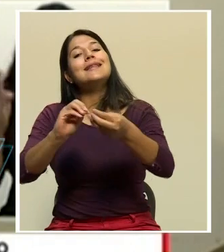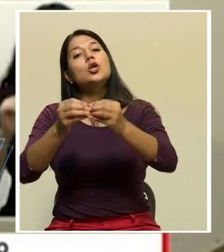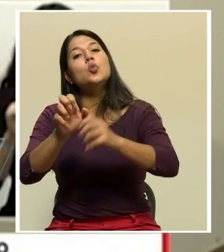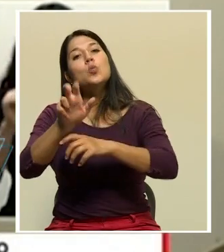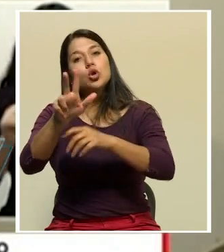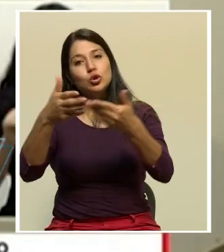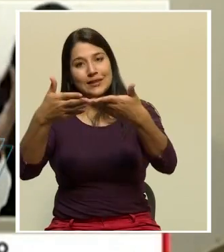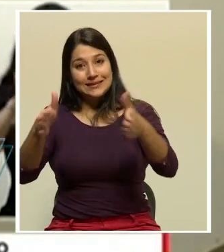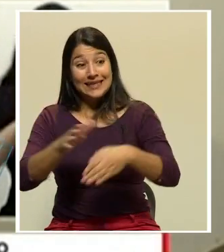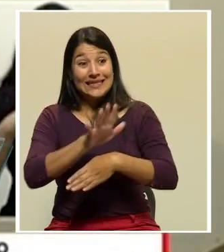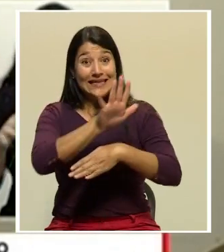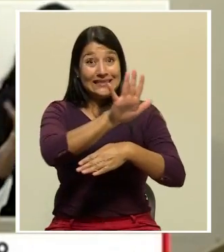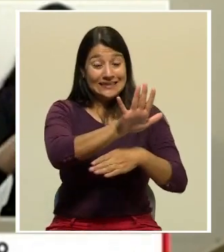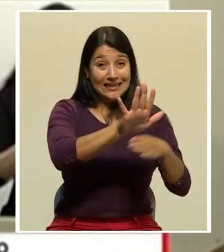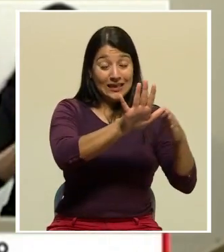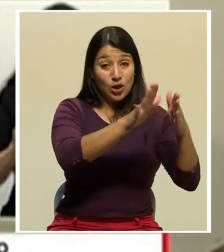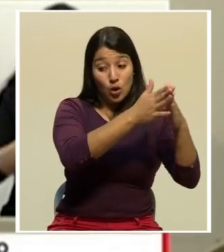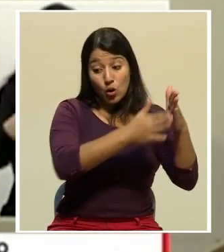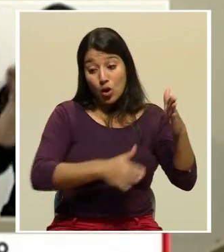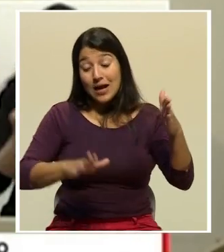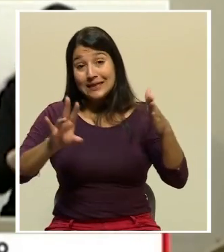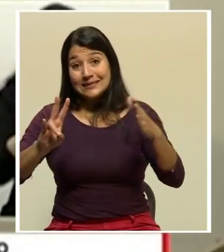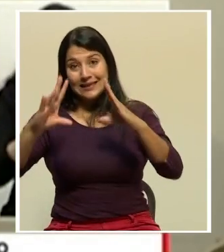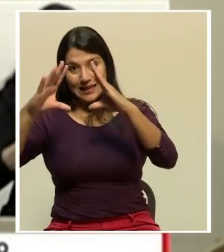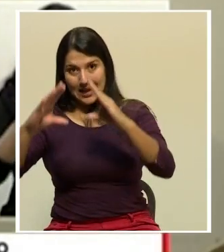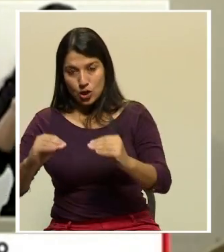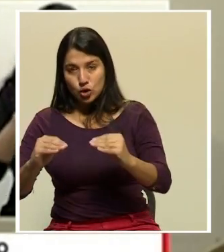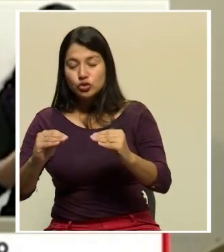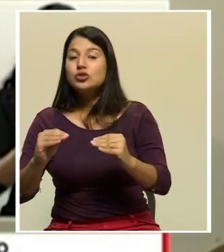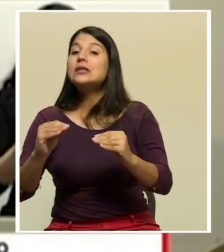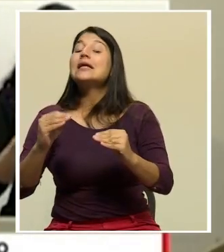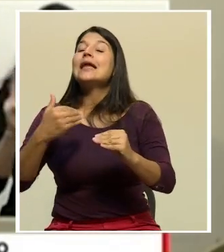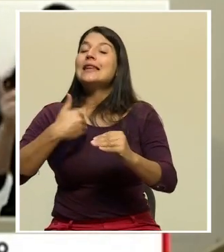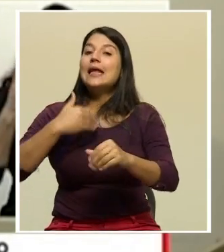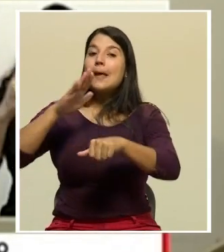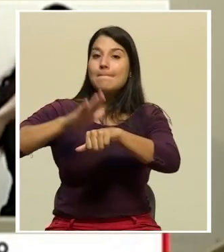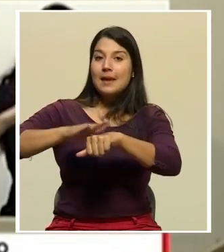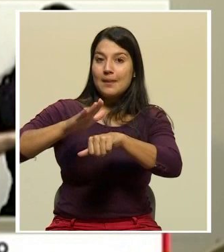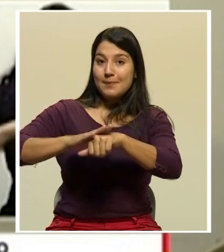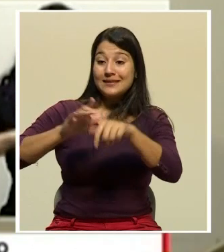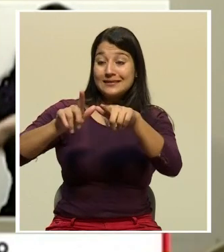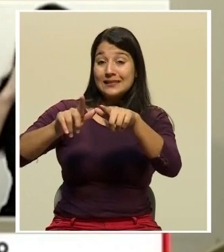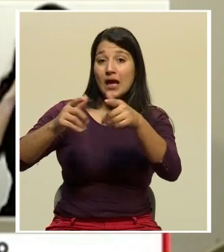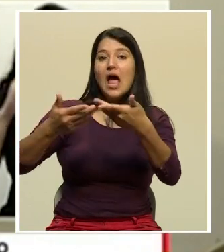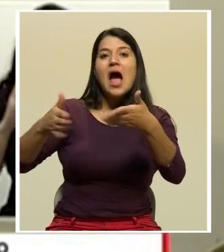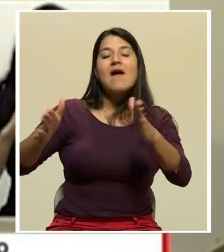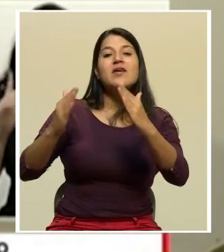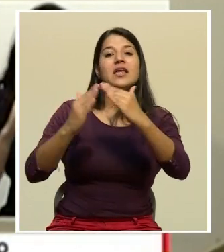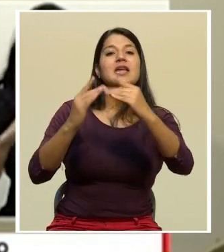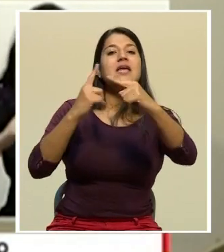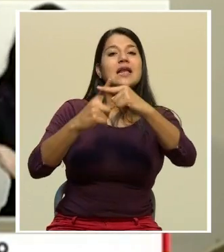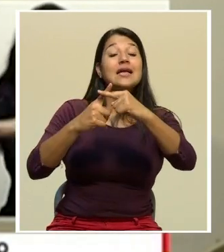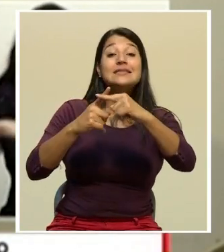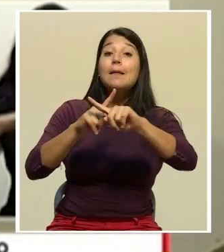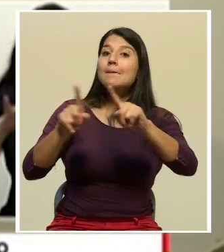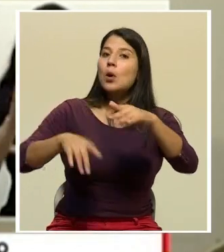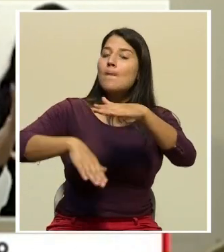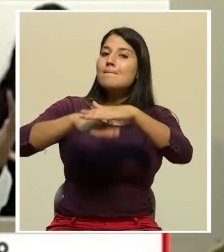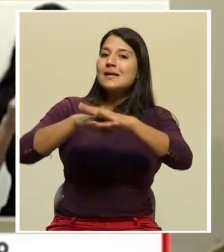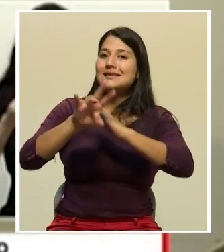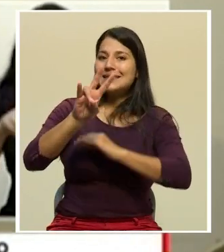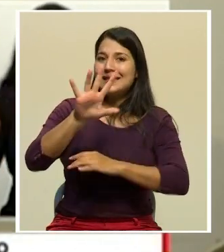en el horario de 5 a 7 p.m. con autorización para funcionamiento de lugares de culto de máximo 75